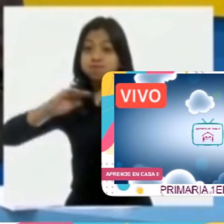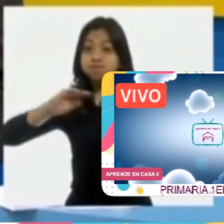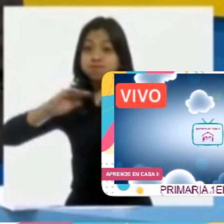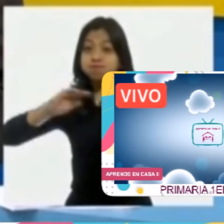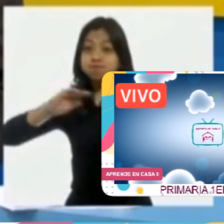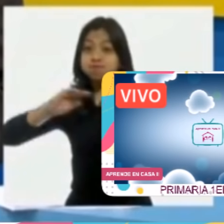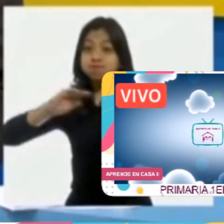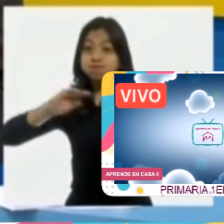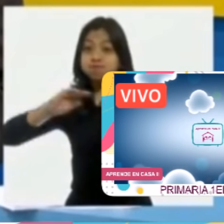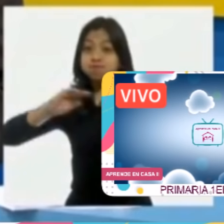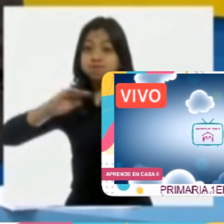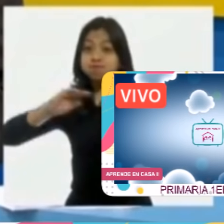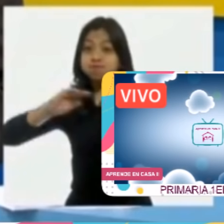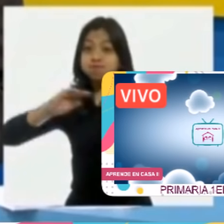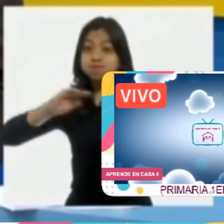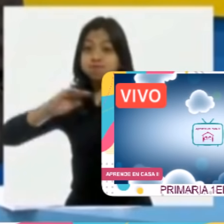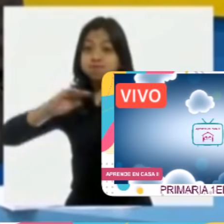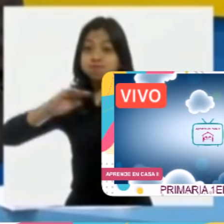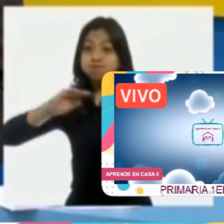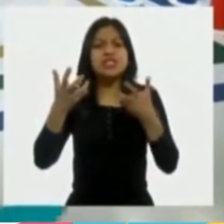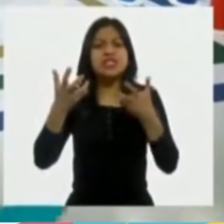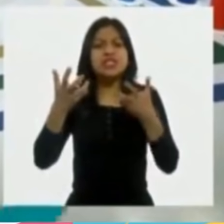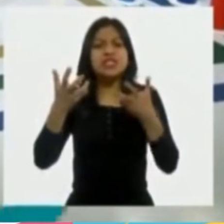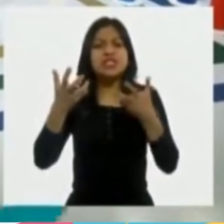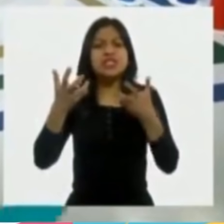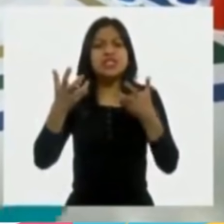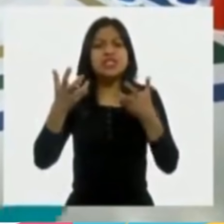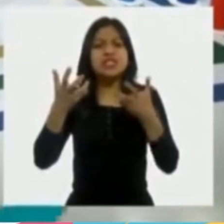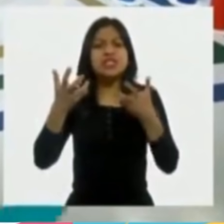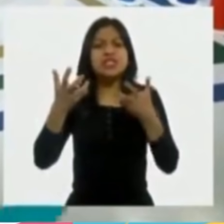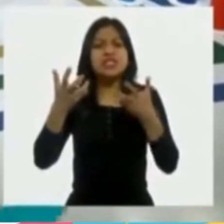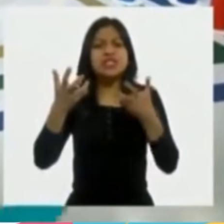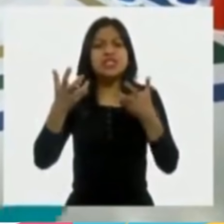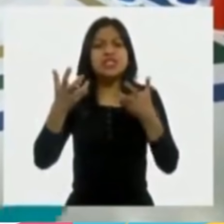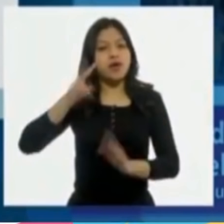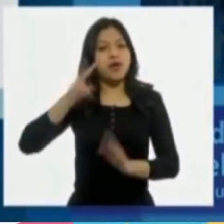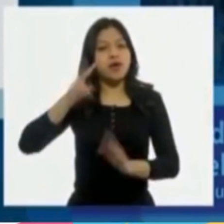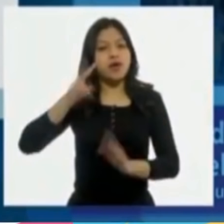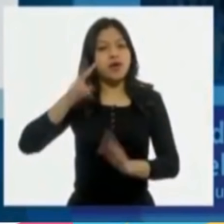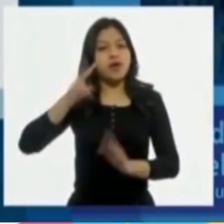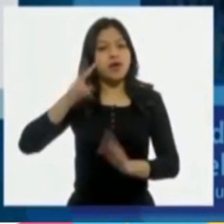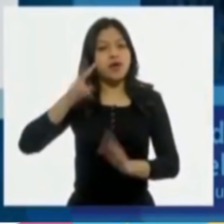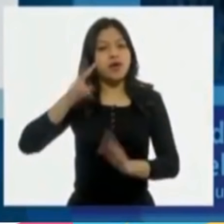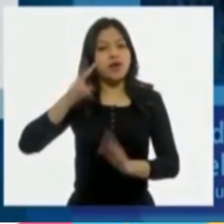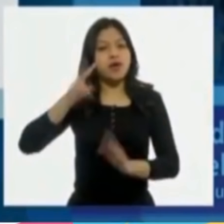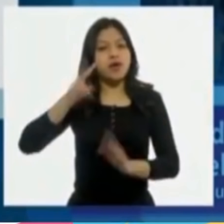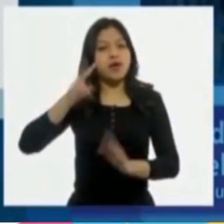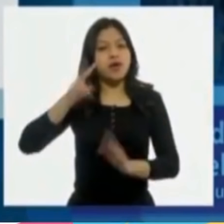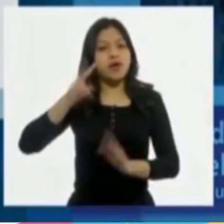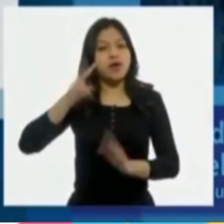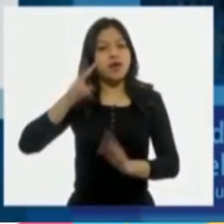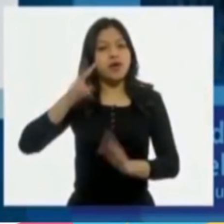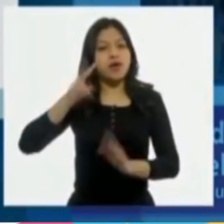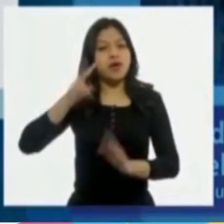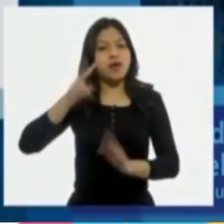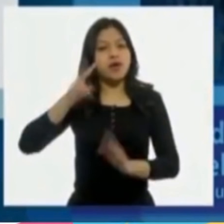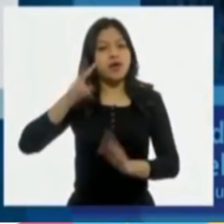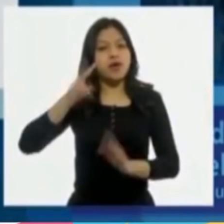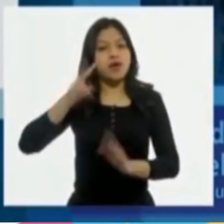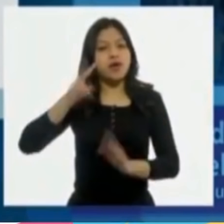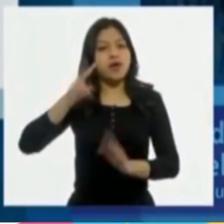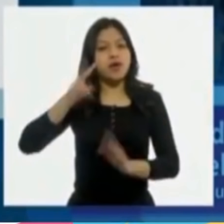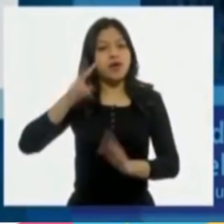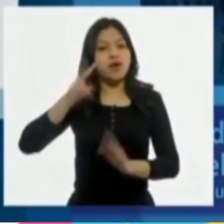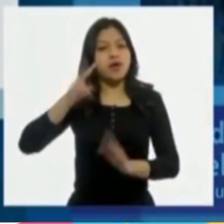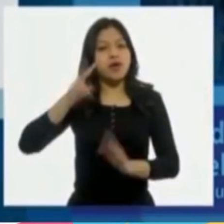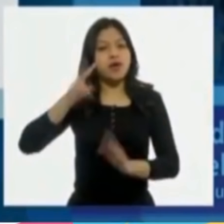la disponibilidad de agua también es un factor, ya que es importante estar cerca de los ríos o lagos, puesto que lo usamos para todo. Es preferible